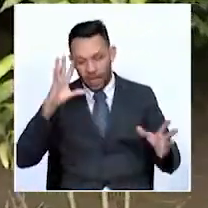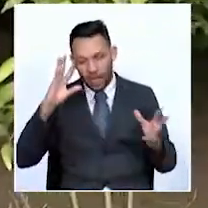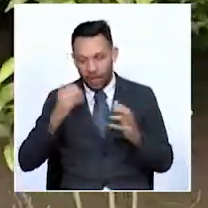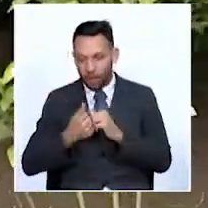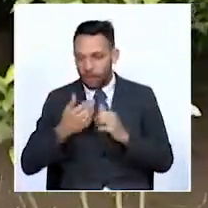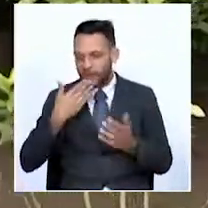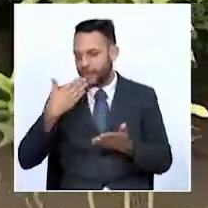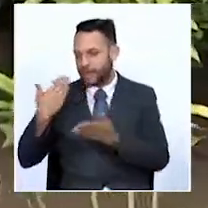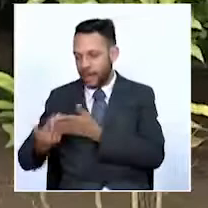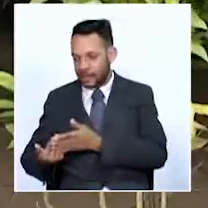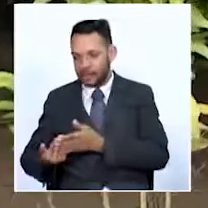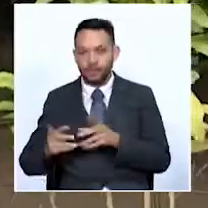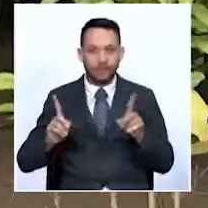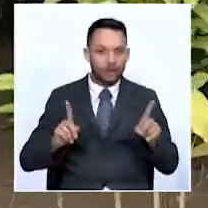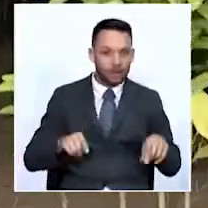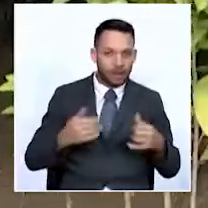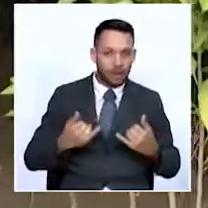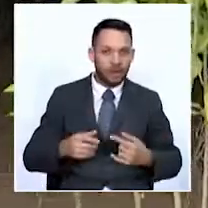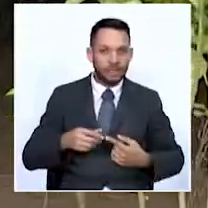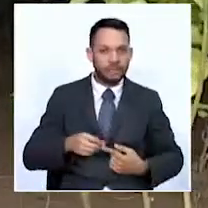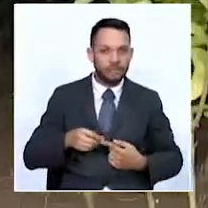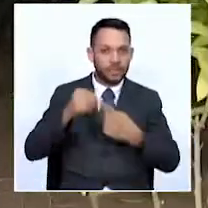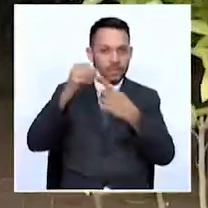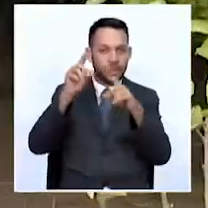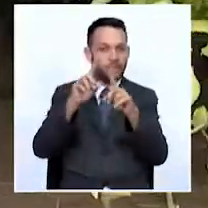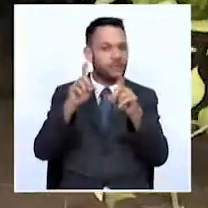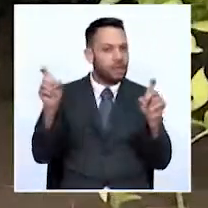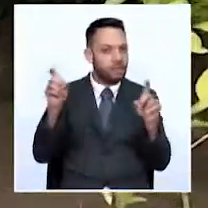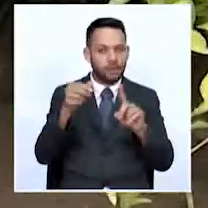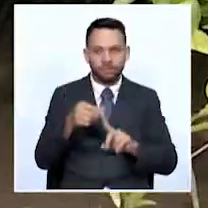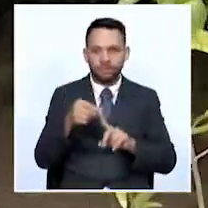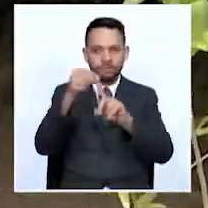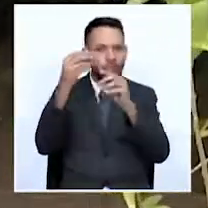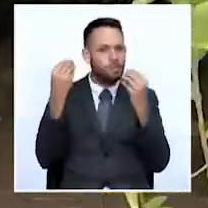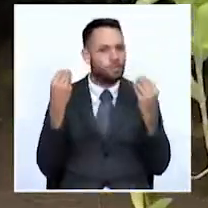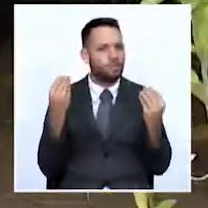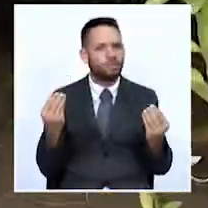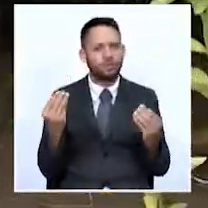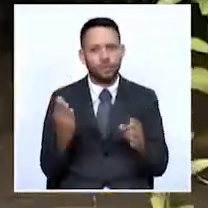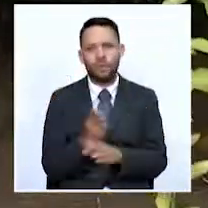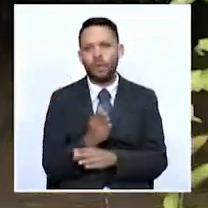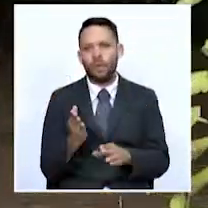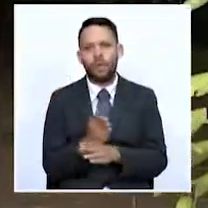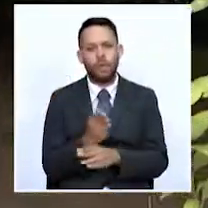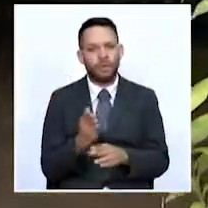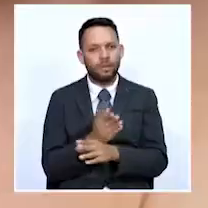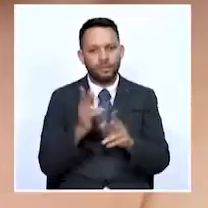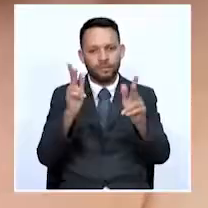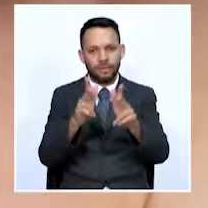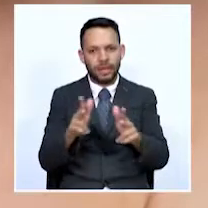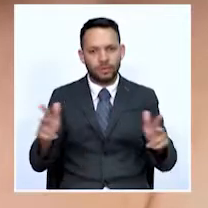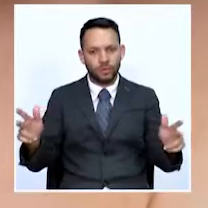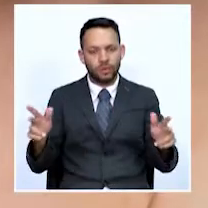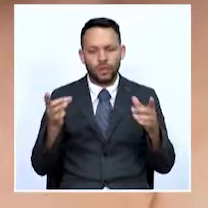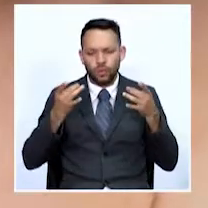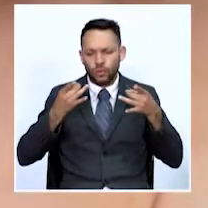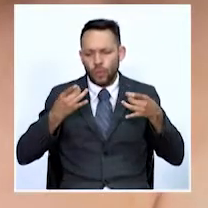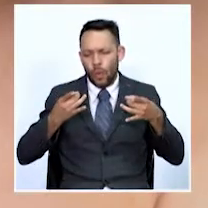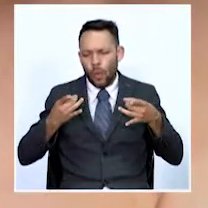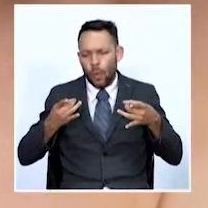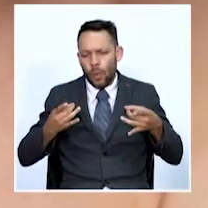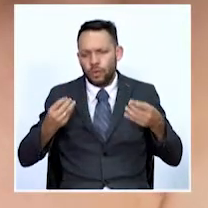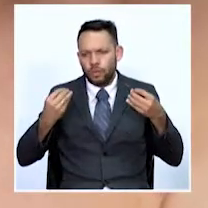tema que es la principal causa de motivo de consulta en el mundo, y es el dolor. El dolor tiene